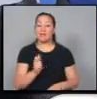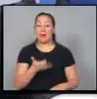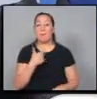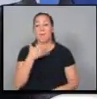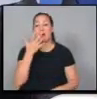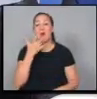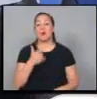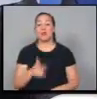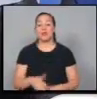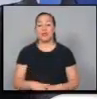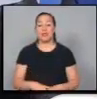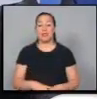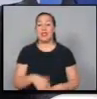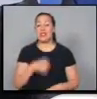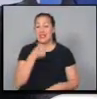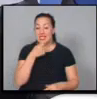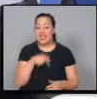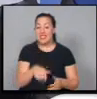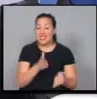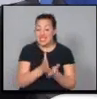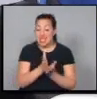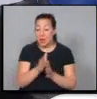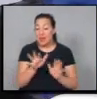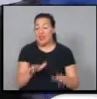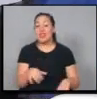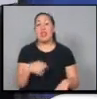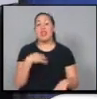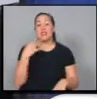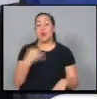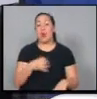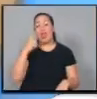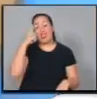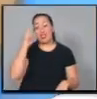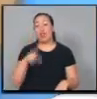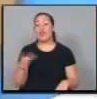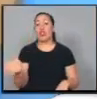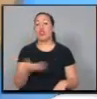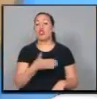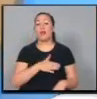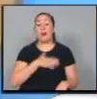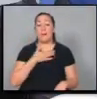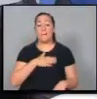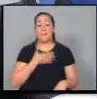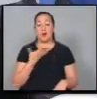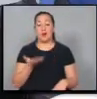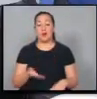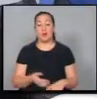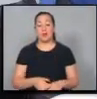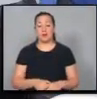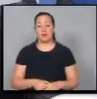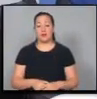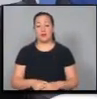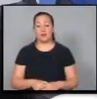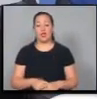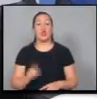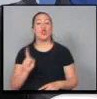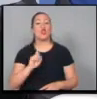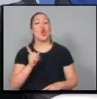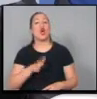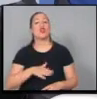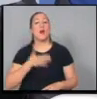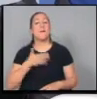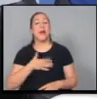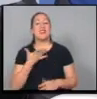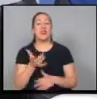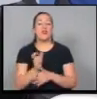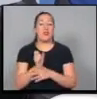gustó. Si seguimos así, no vamos a creer en ningún romance. Es el fin del amor, ¿no? Yo creo. Porque estamos cuestionando casi todas las relaciones. Los romances de la